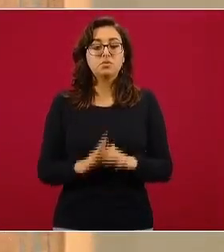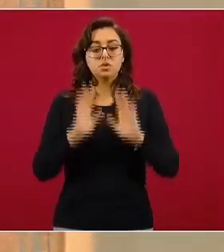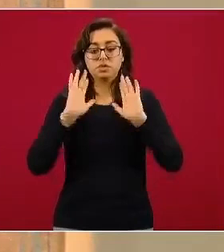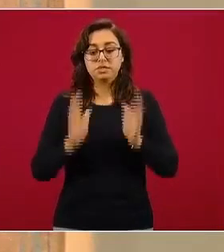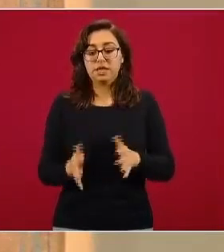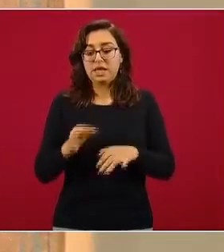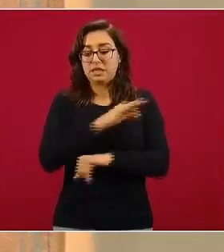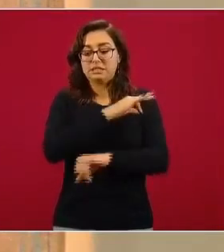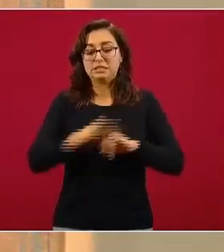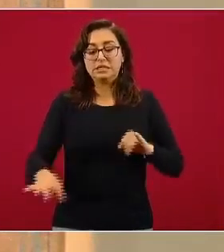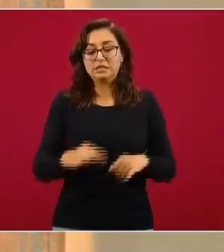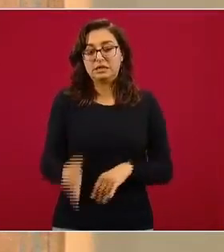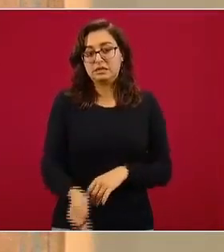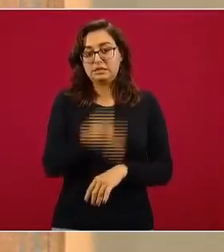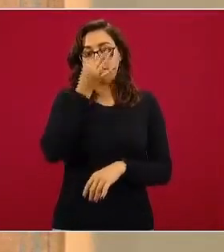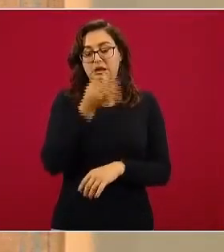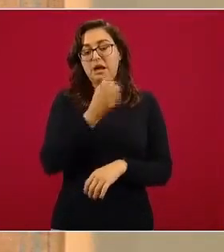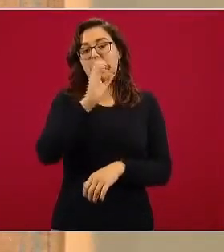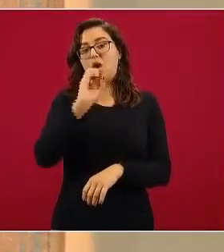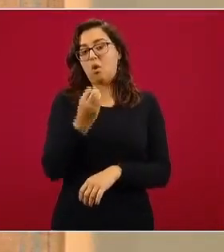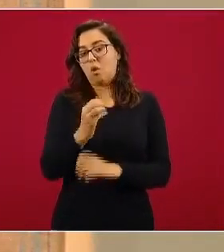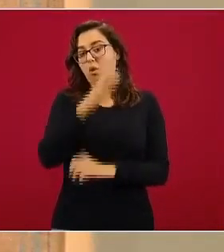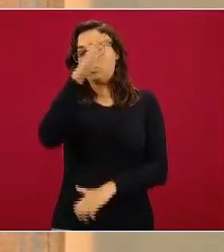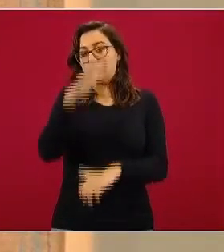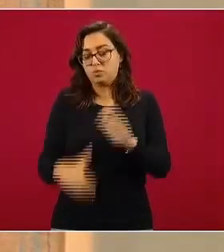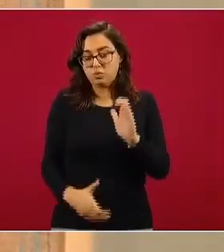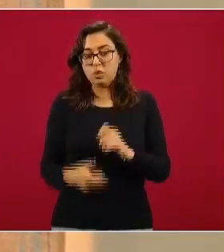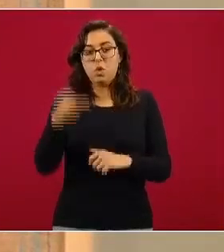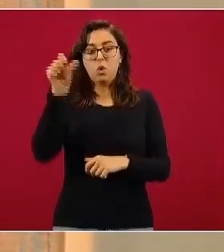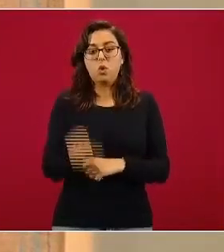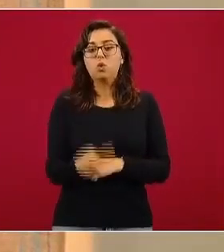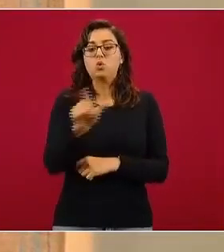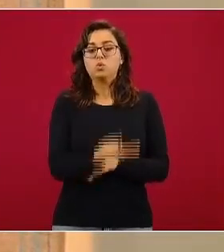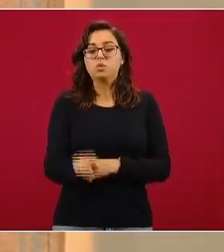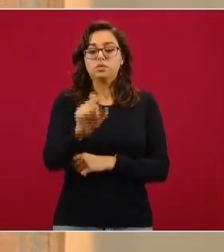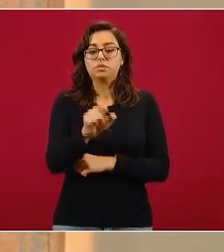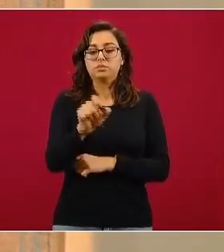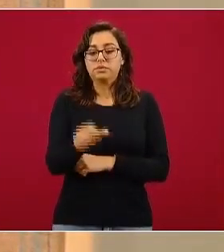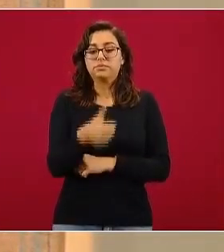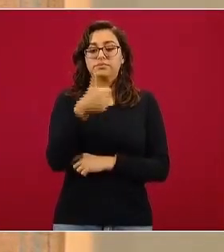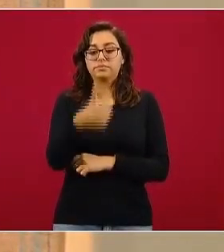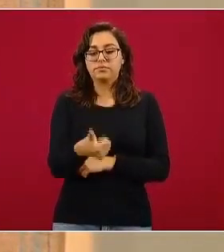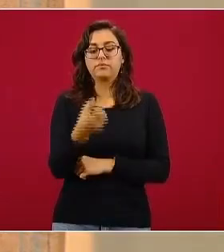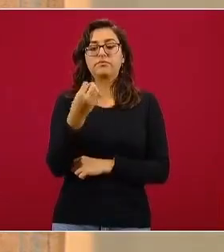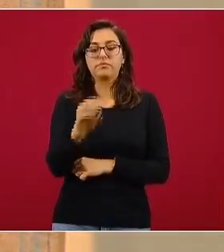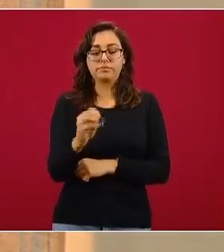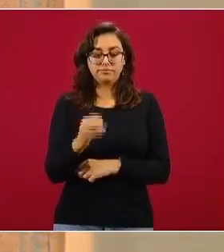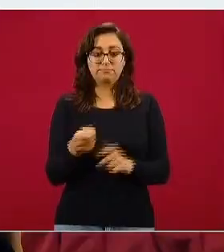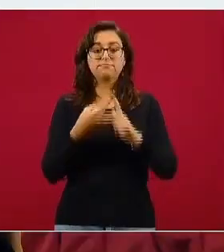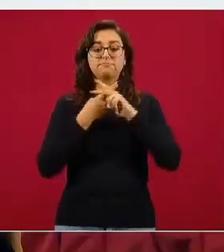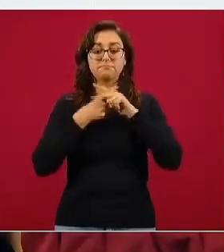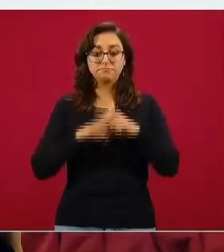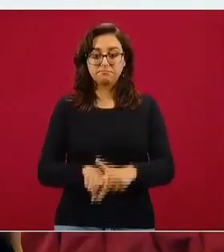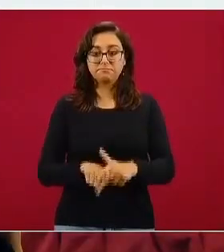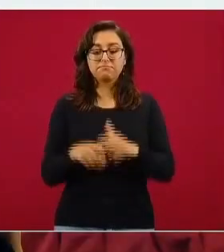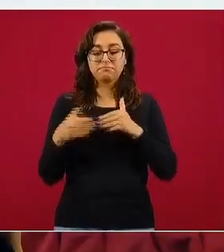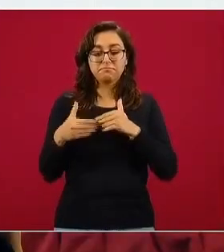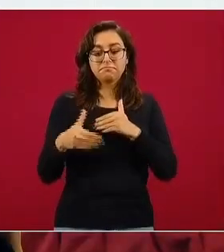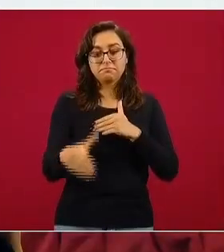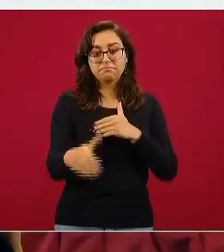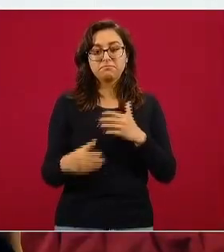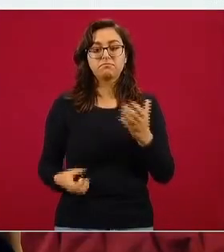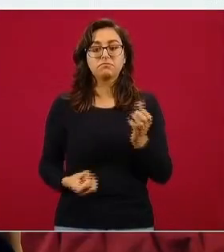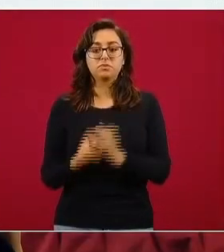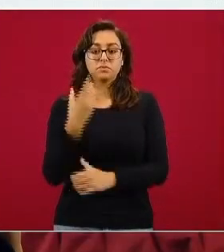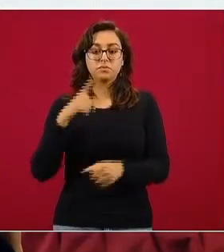de octubre y precisamente hoy, lunes 26 de octubre, inició su vigencia el semáforo de